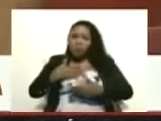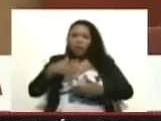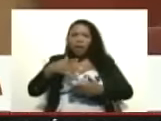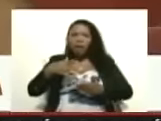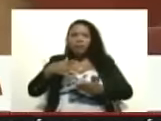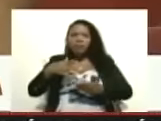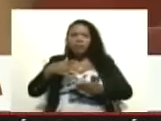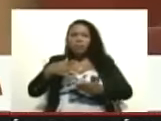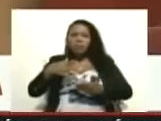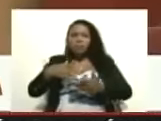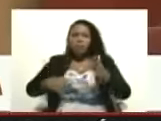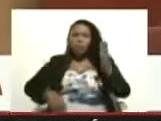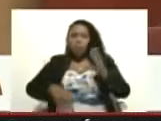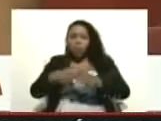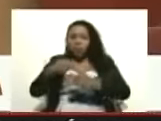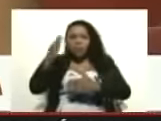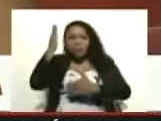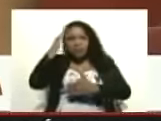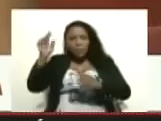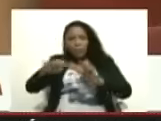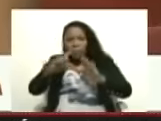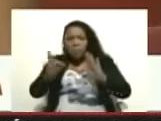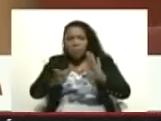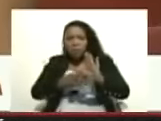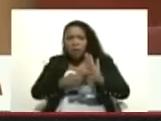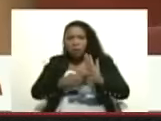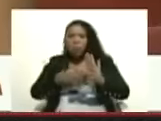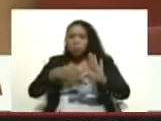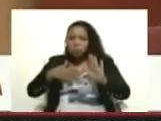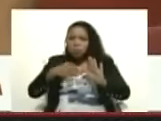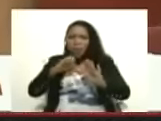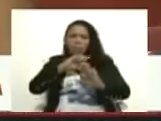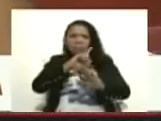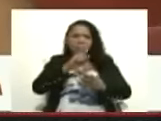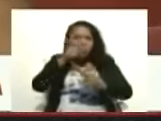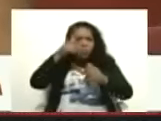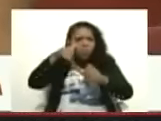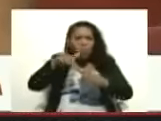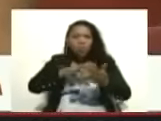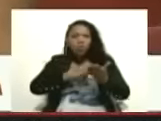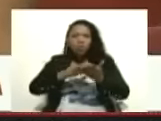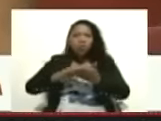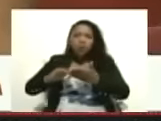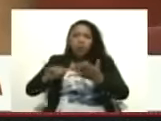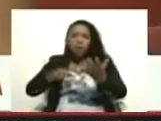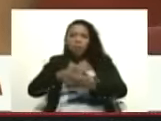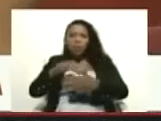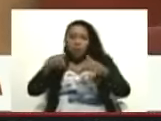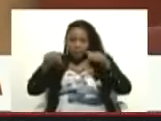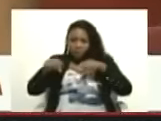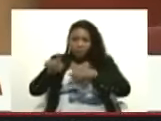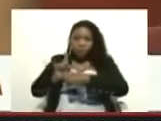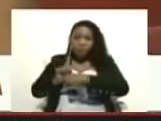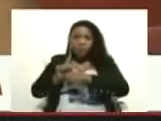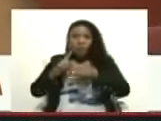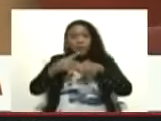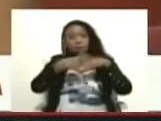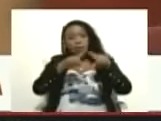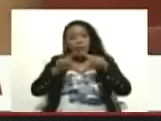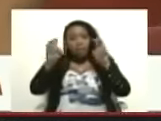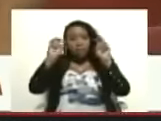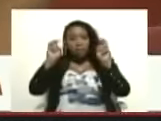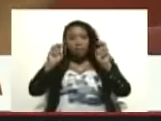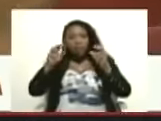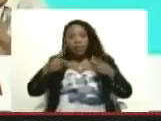Eh pues es el camino sobre todo de la consulta al pueblo para dirimir no solamente esta controversia sino distintos elementos de la